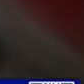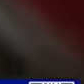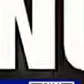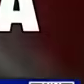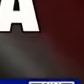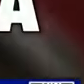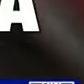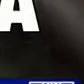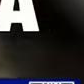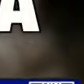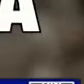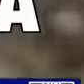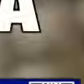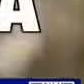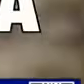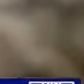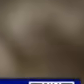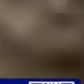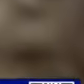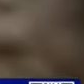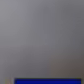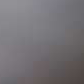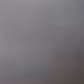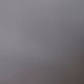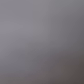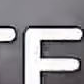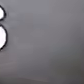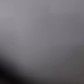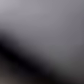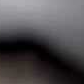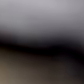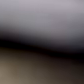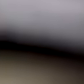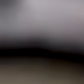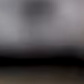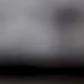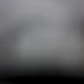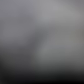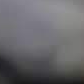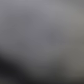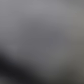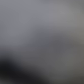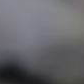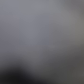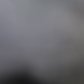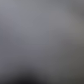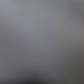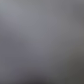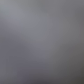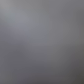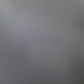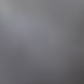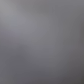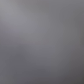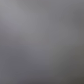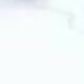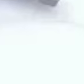La emergencia continúa. En instantes en Al Día.